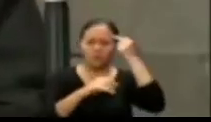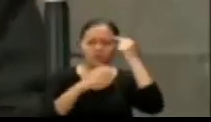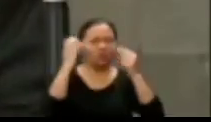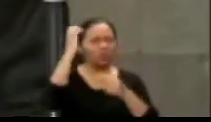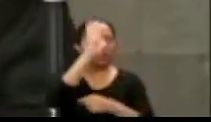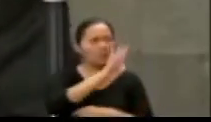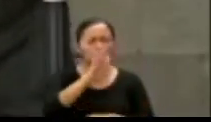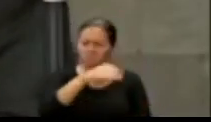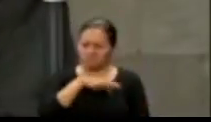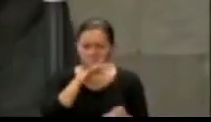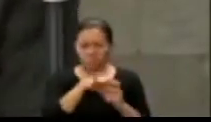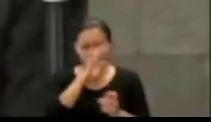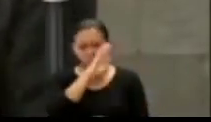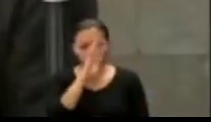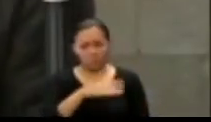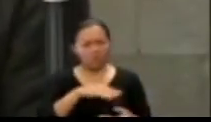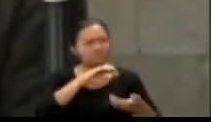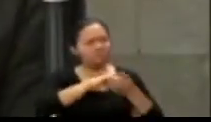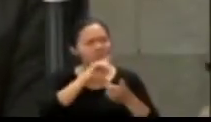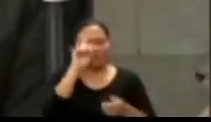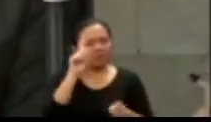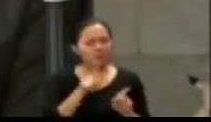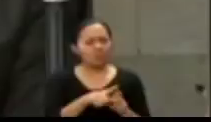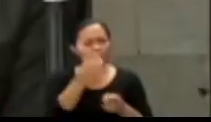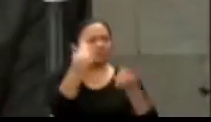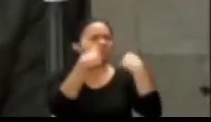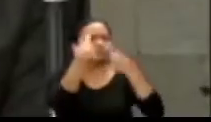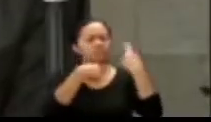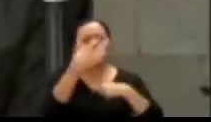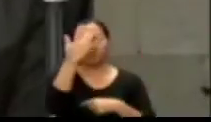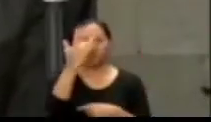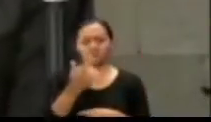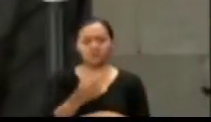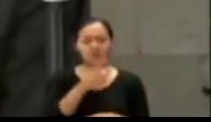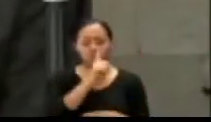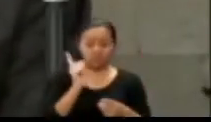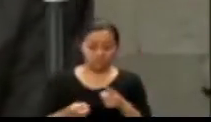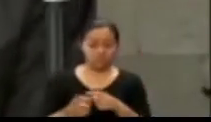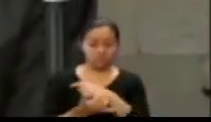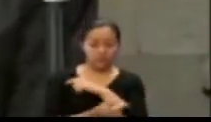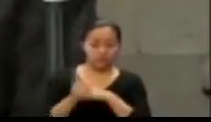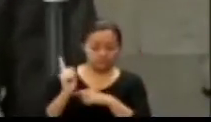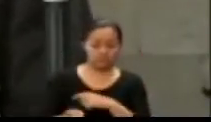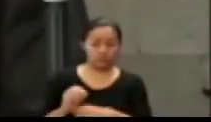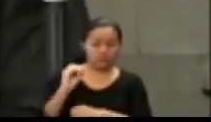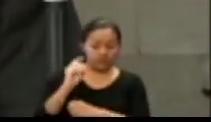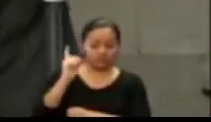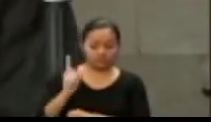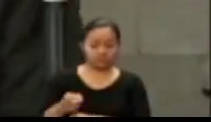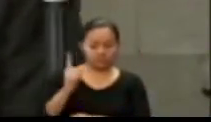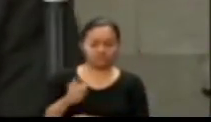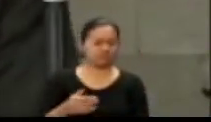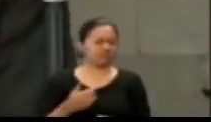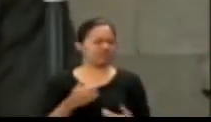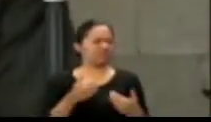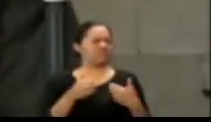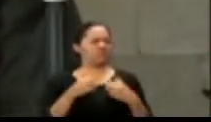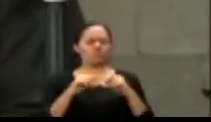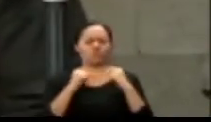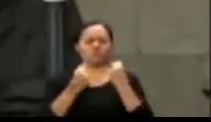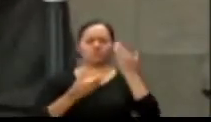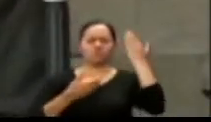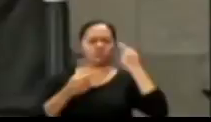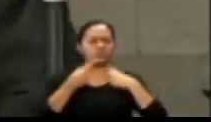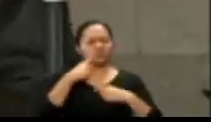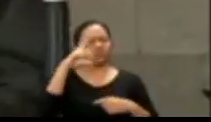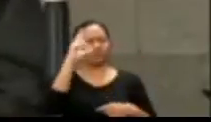europeo prácticamente, que dice a los países soberanos lo que pueden o no pueden hacer. Y eso para el Movimiento 5 Estrellas no se puede aceptar,